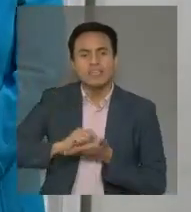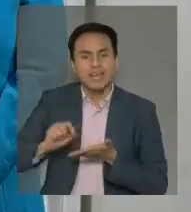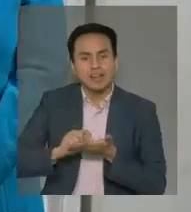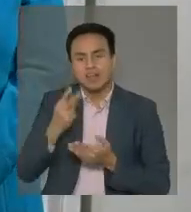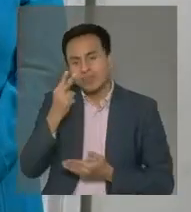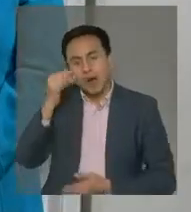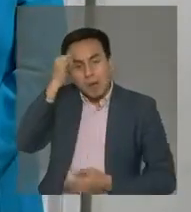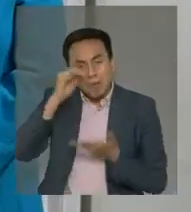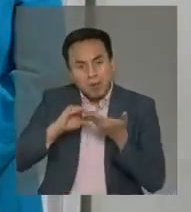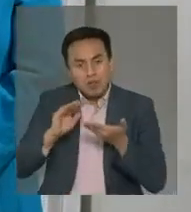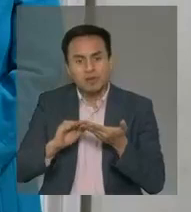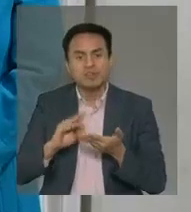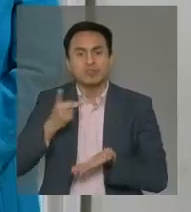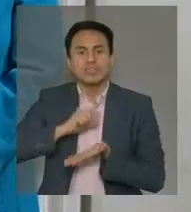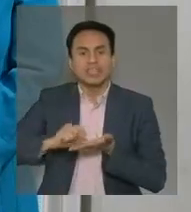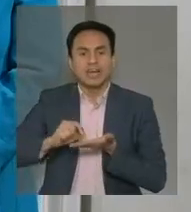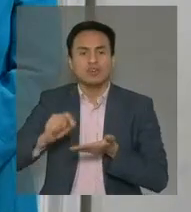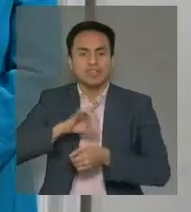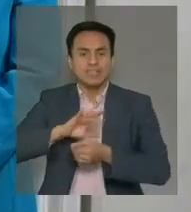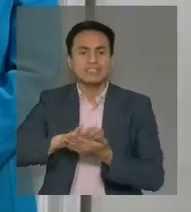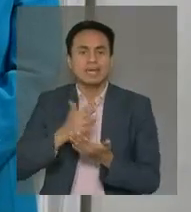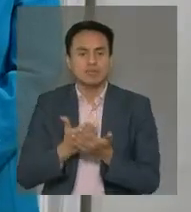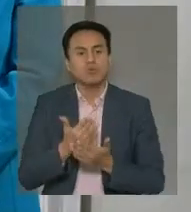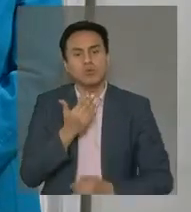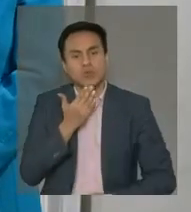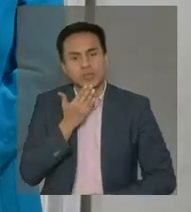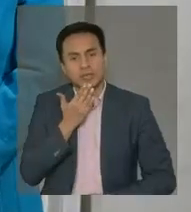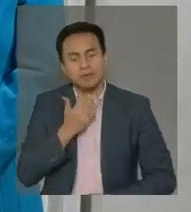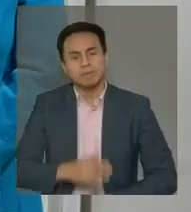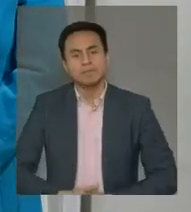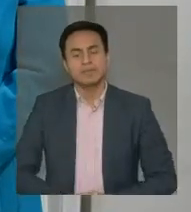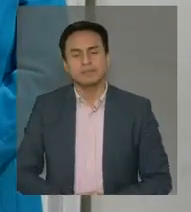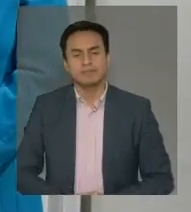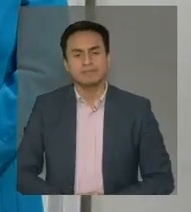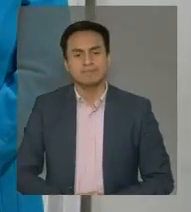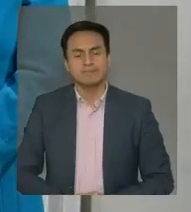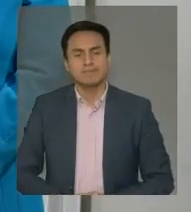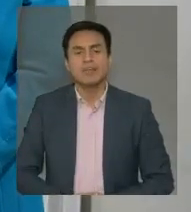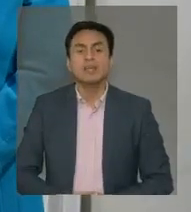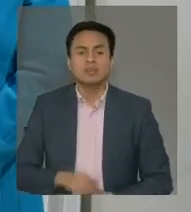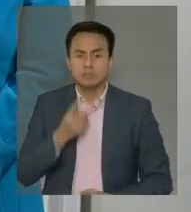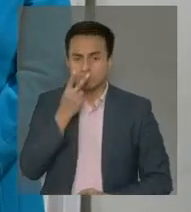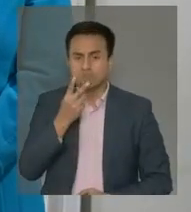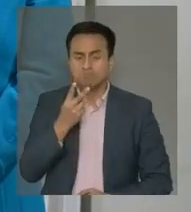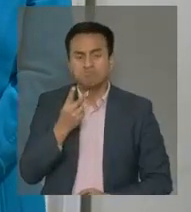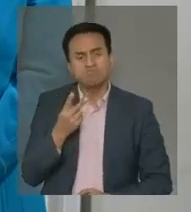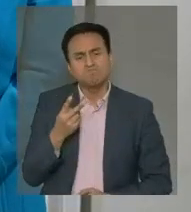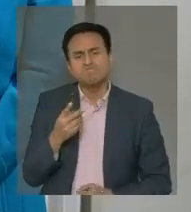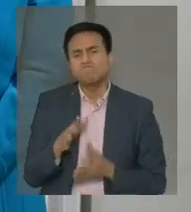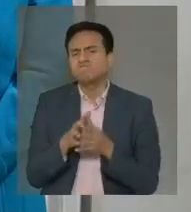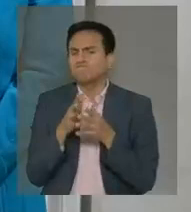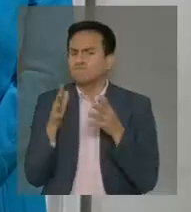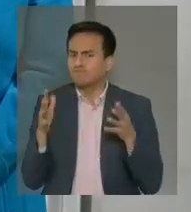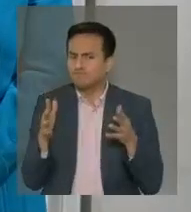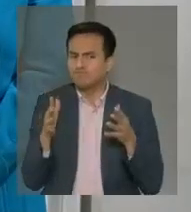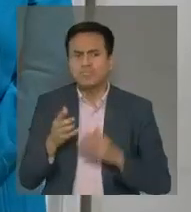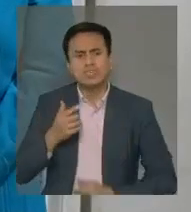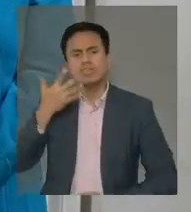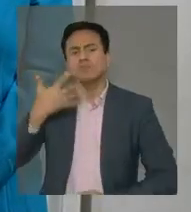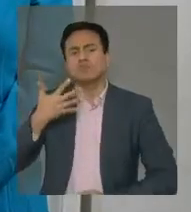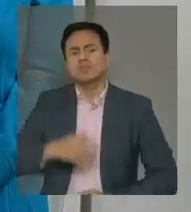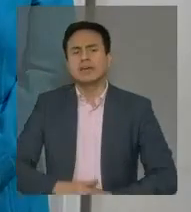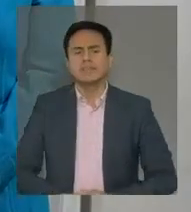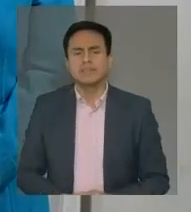un secretario de salud también y por eso me parece muy importante